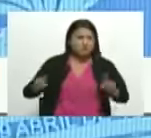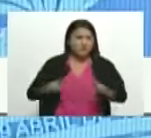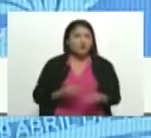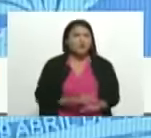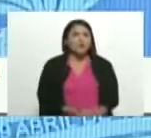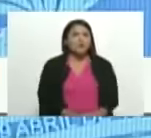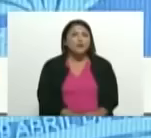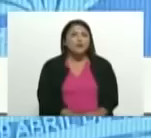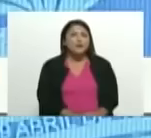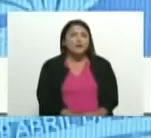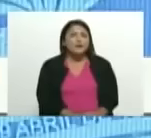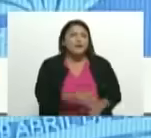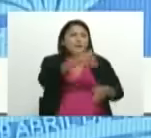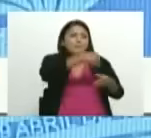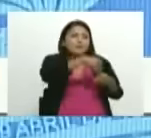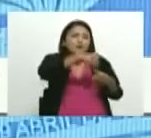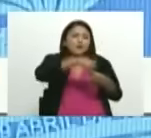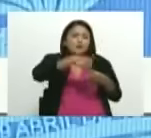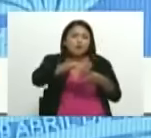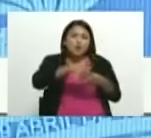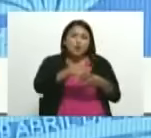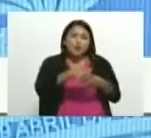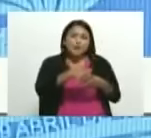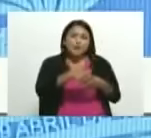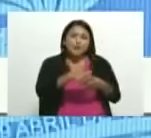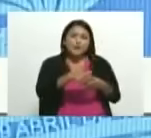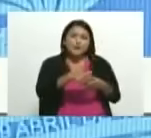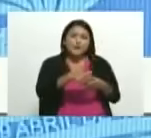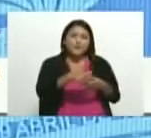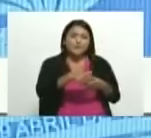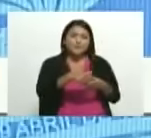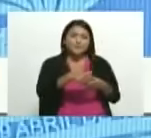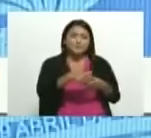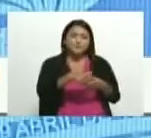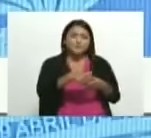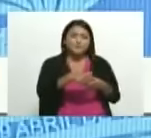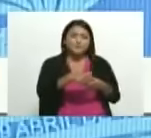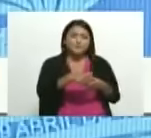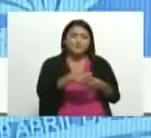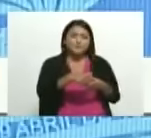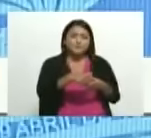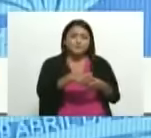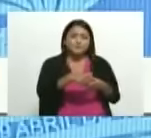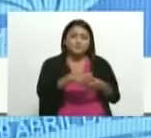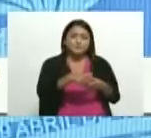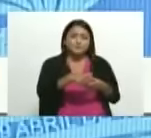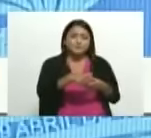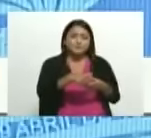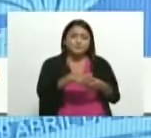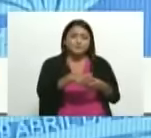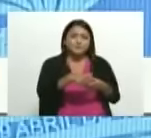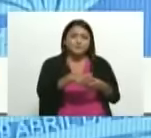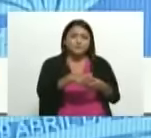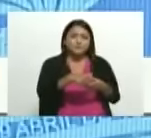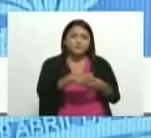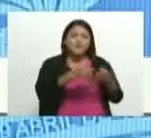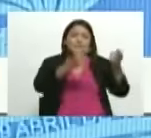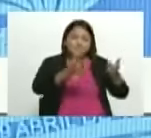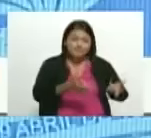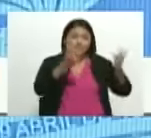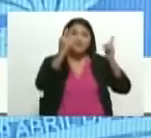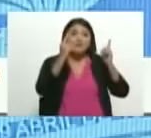le están dando el visto bueno y están ungiendo, están autoproclamando, están permitiendo, mejor